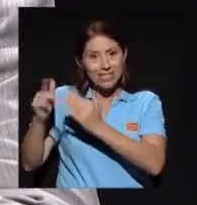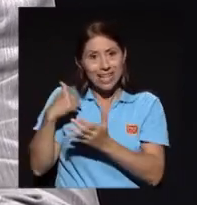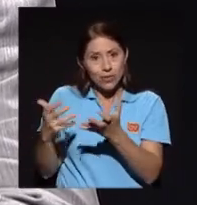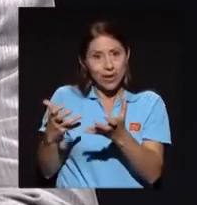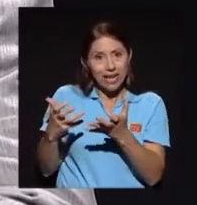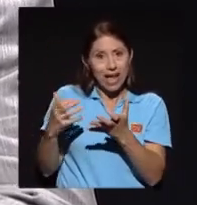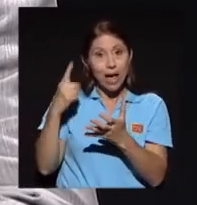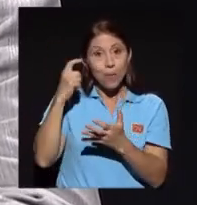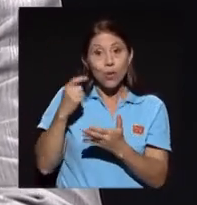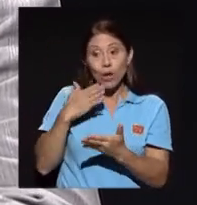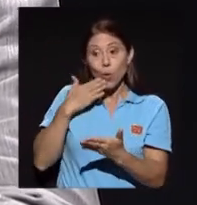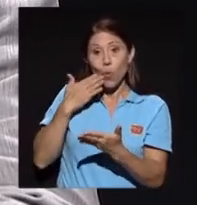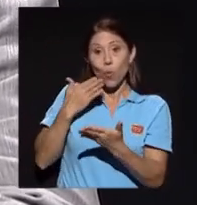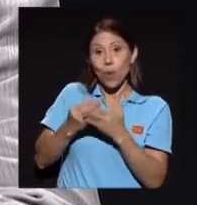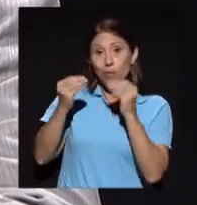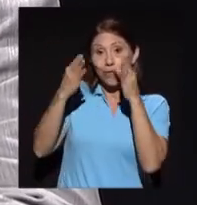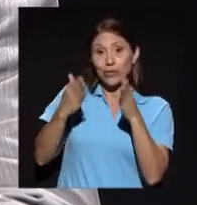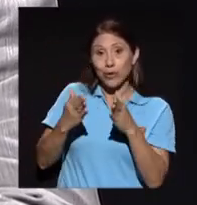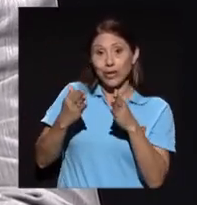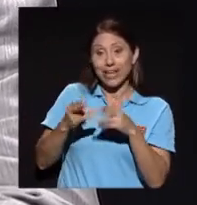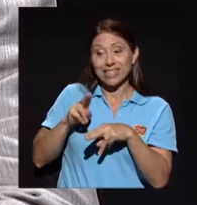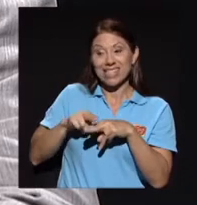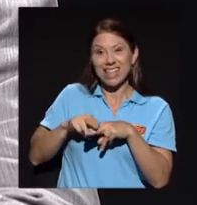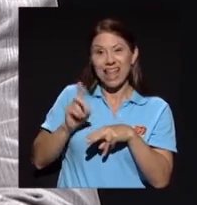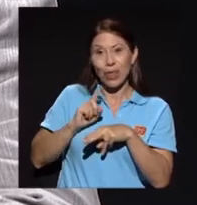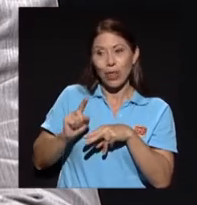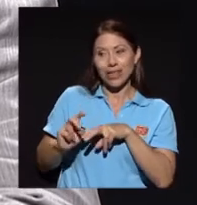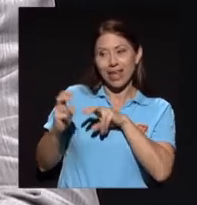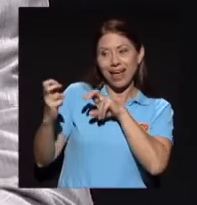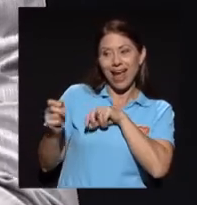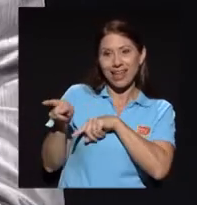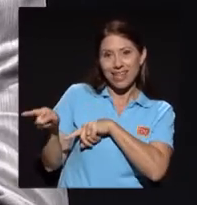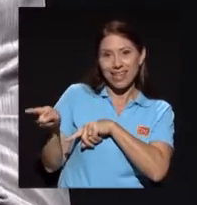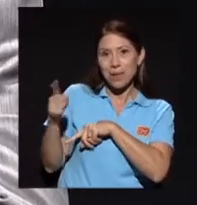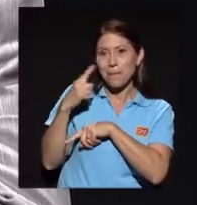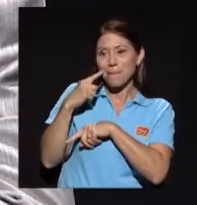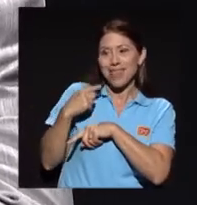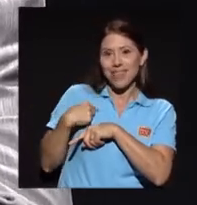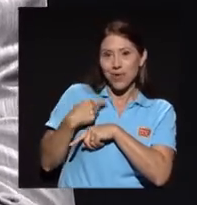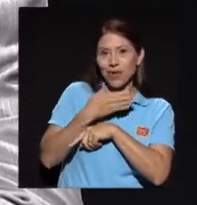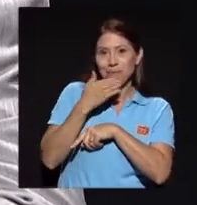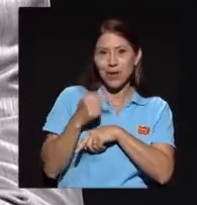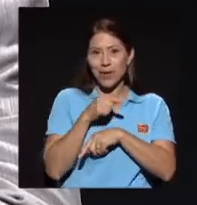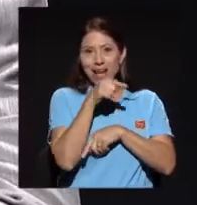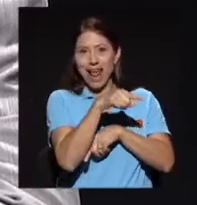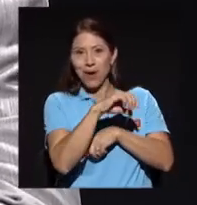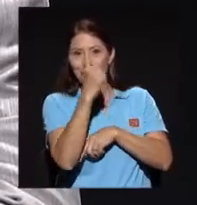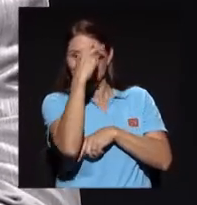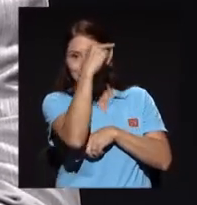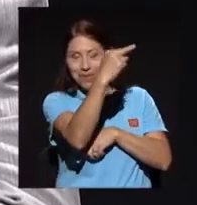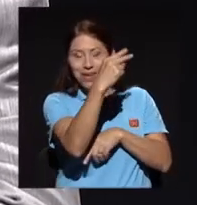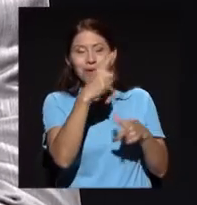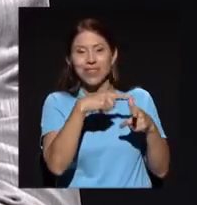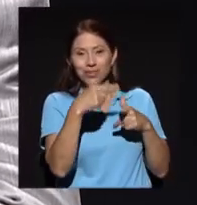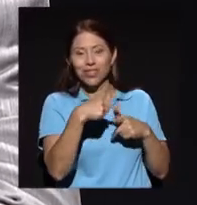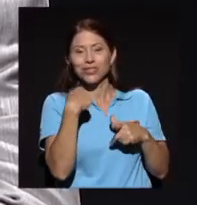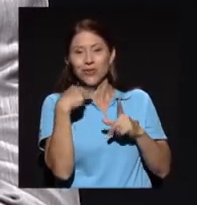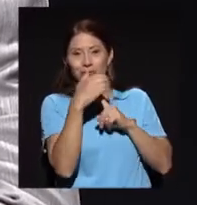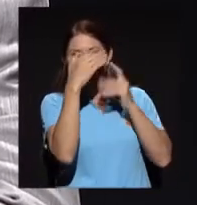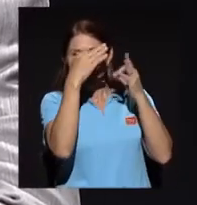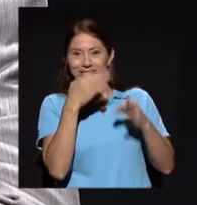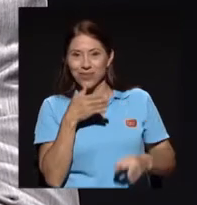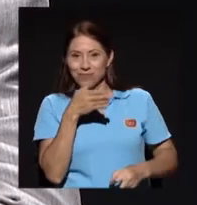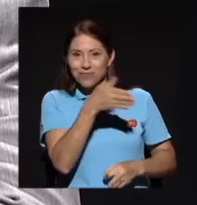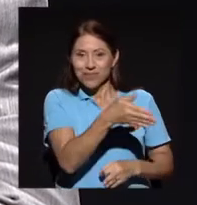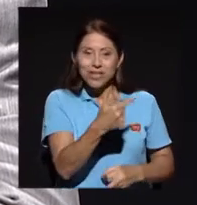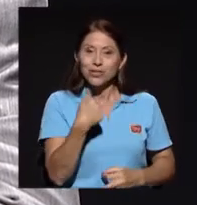aquí al frente mío me dijo que era mejor esta otra, entonces me fui para esta otra, lo cual viviría eternamente agradecido.